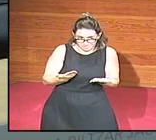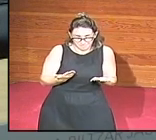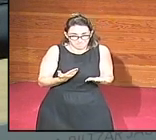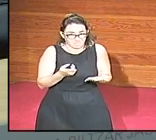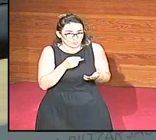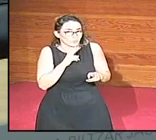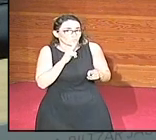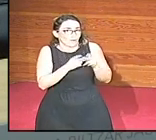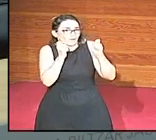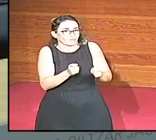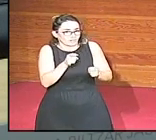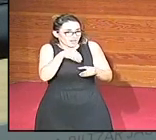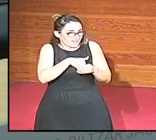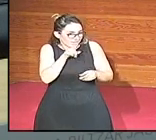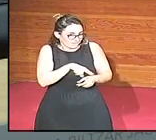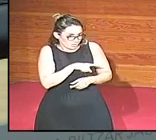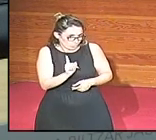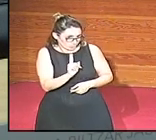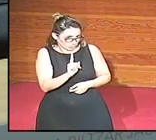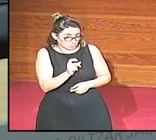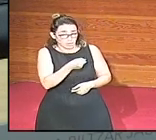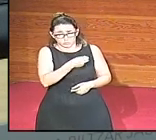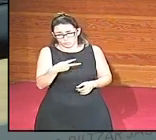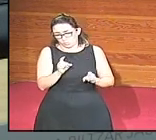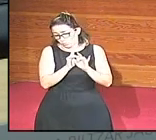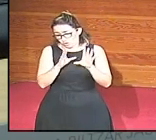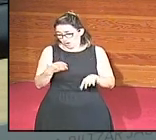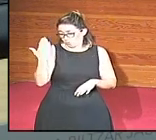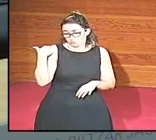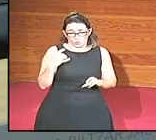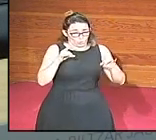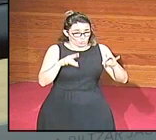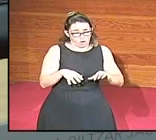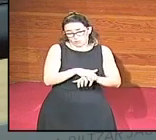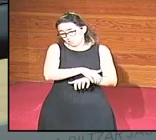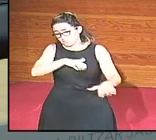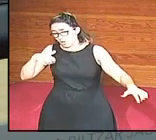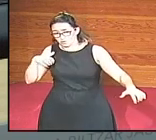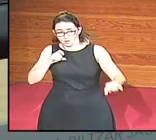parece... Entonces... ¿El resultado cuál va a ser? Pues el que fue una apabullante mayoría